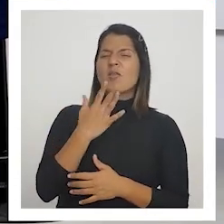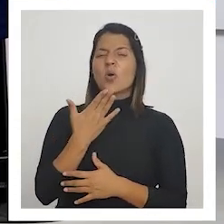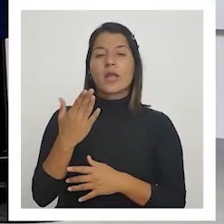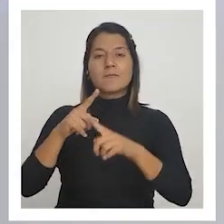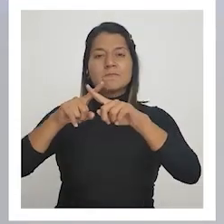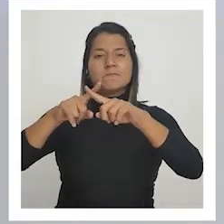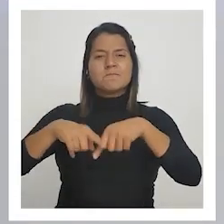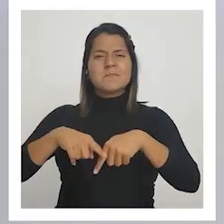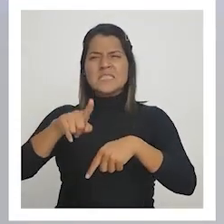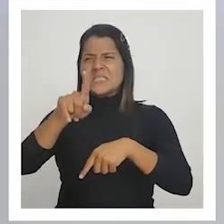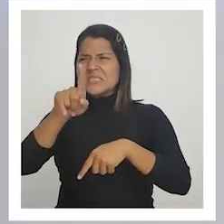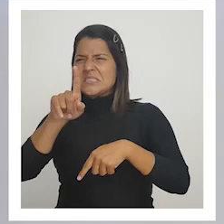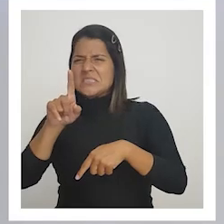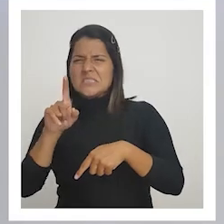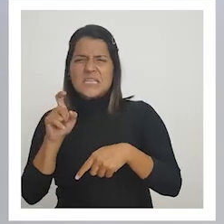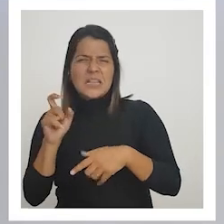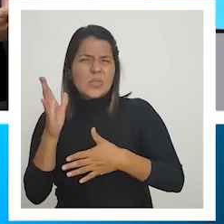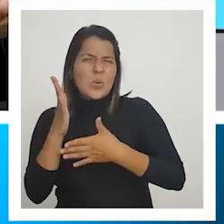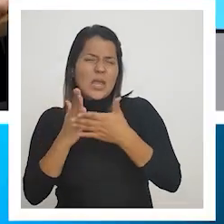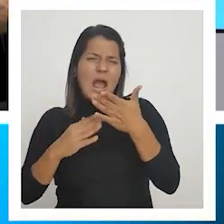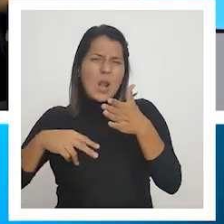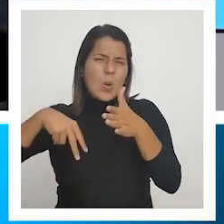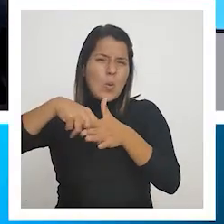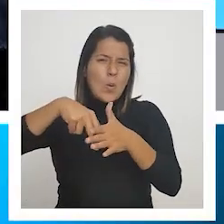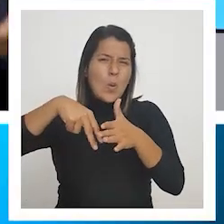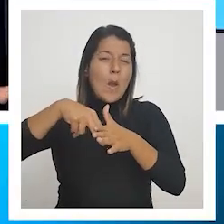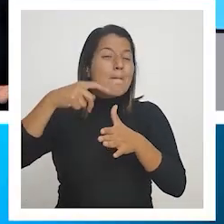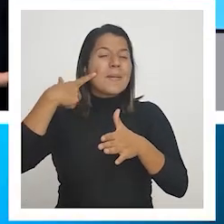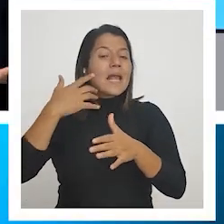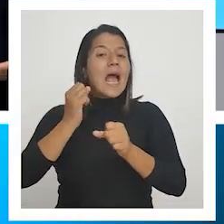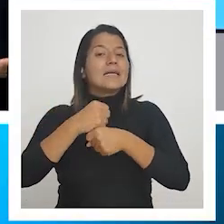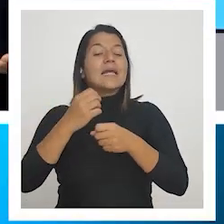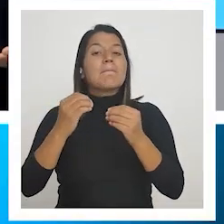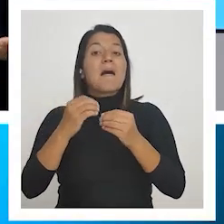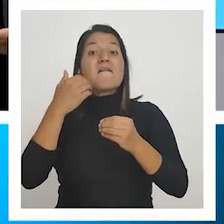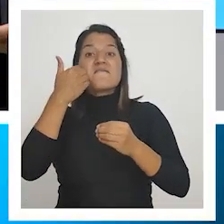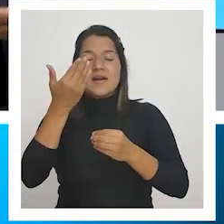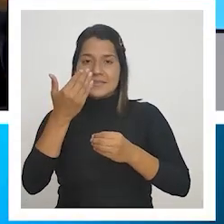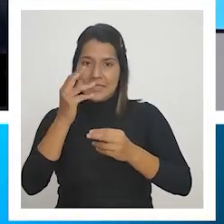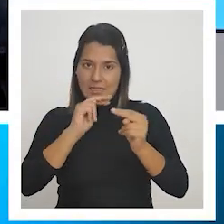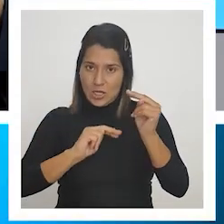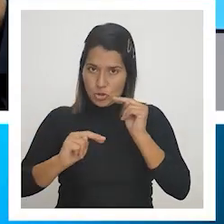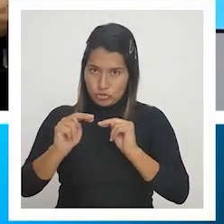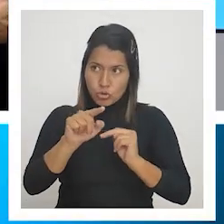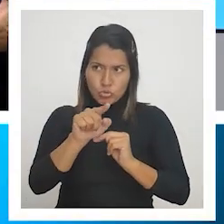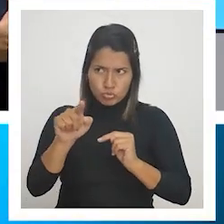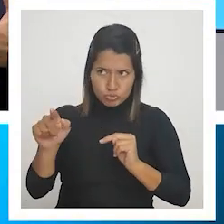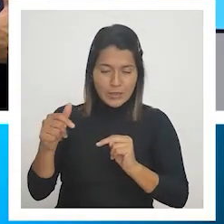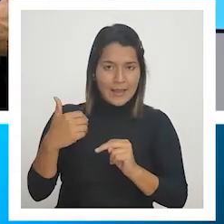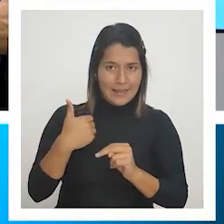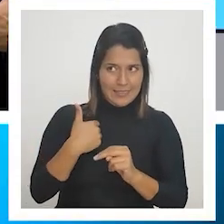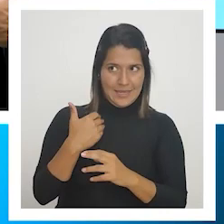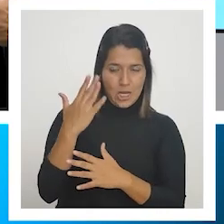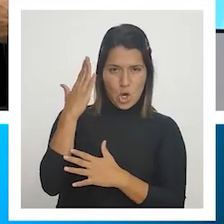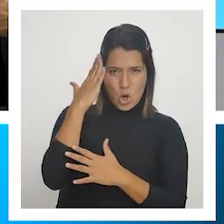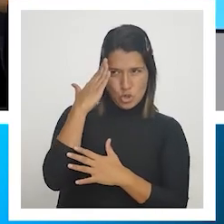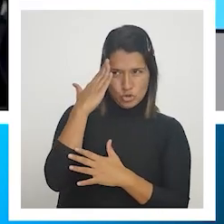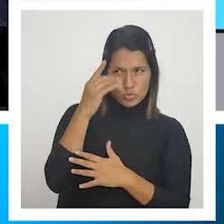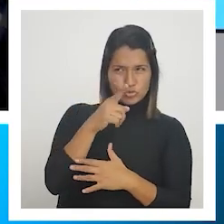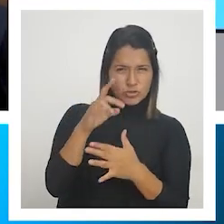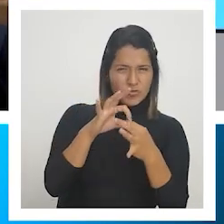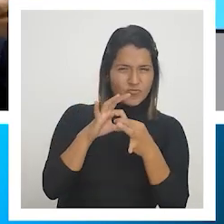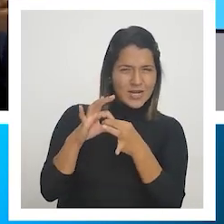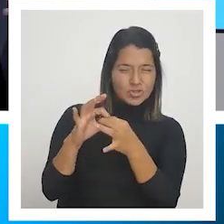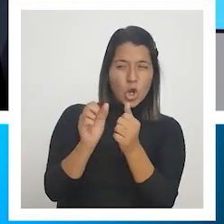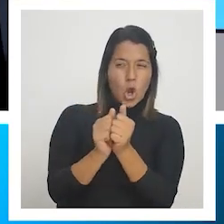botella para hacer más fácil los negocios. Ustedes que están metidos en el mundo del emprendimiento, ustedes han